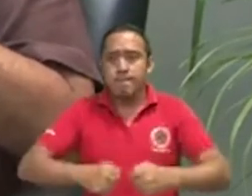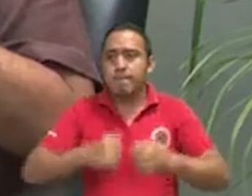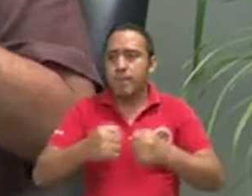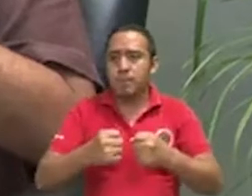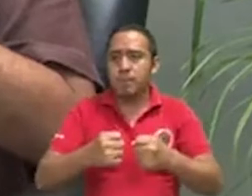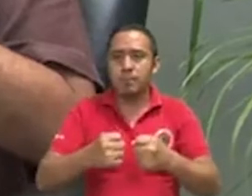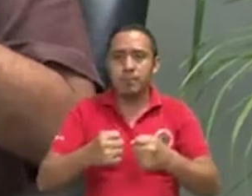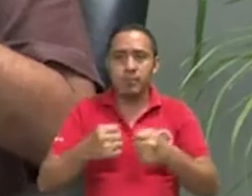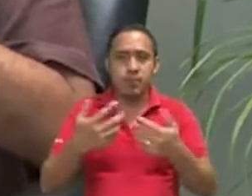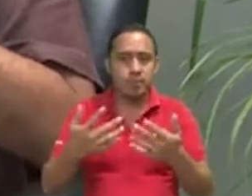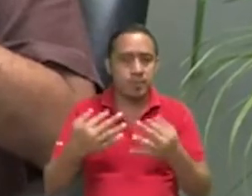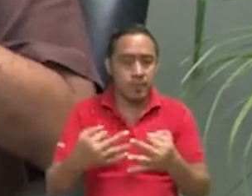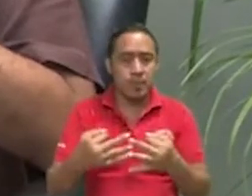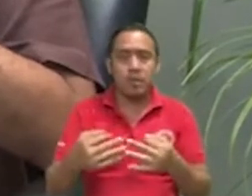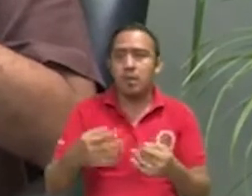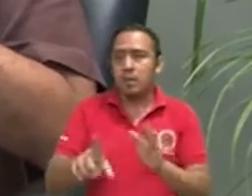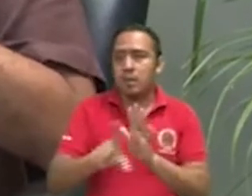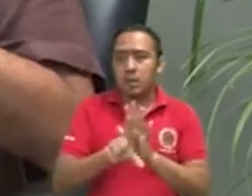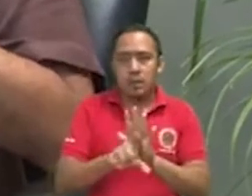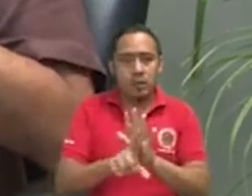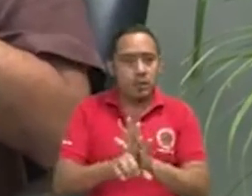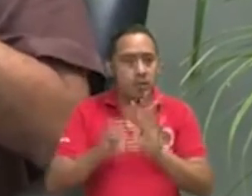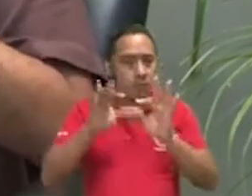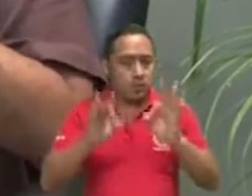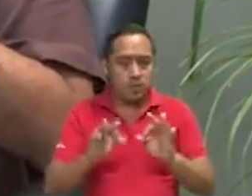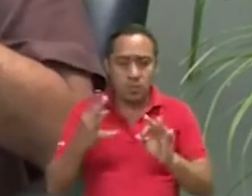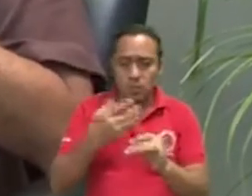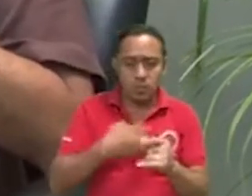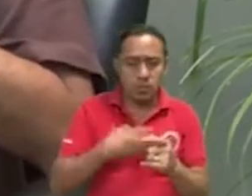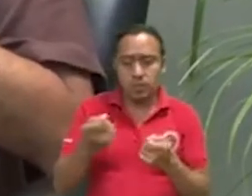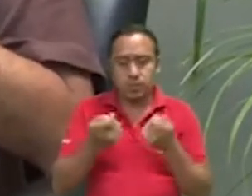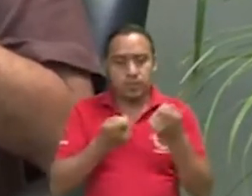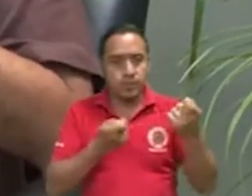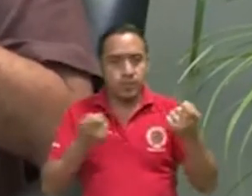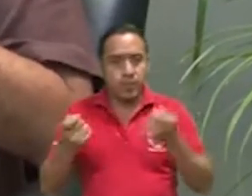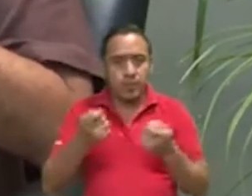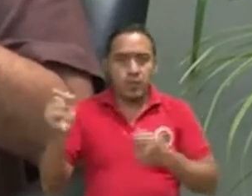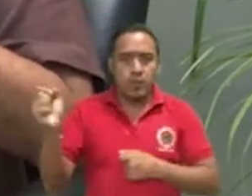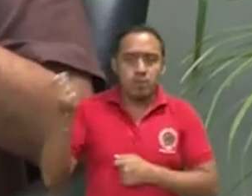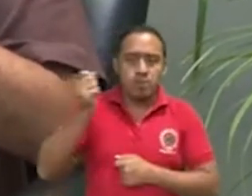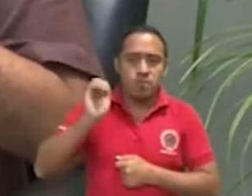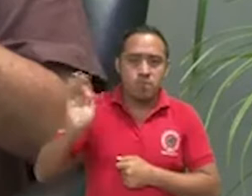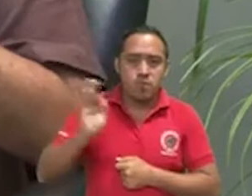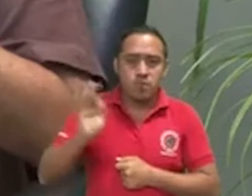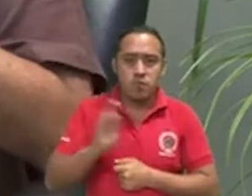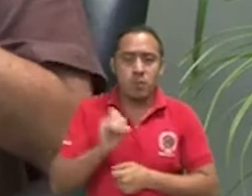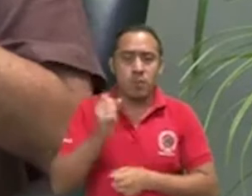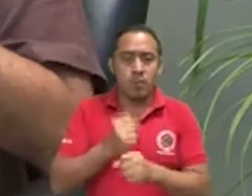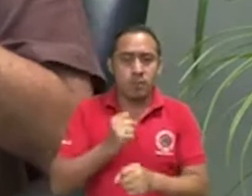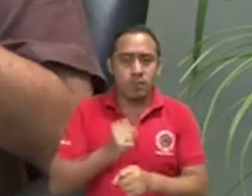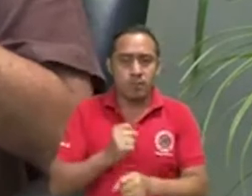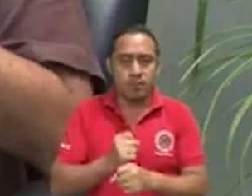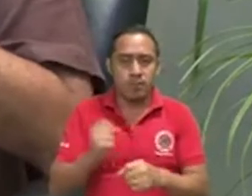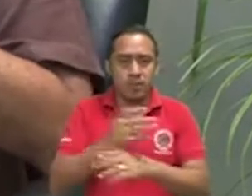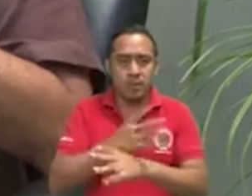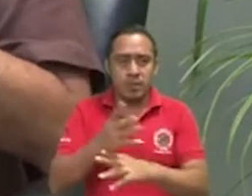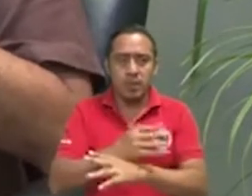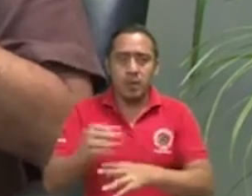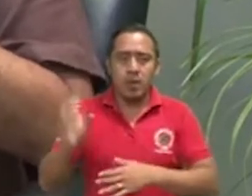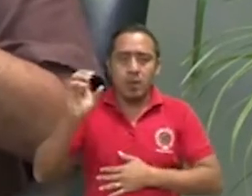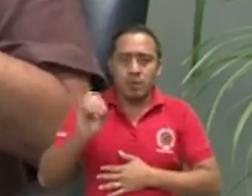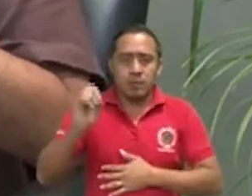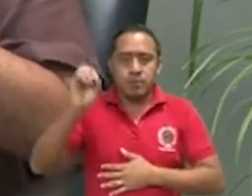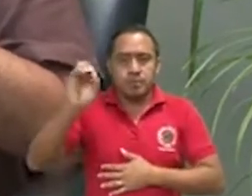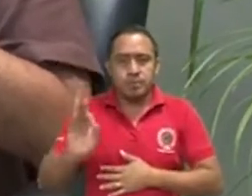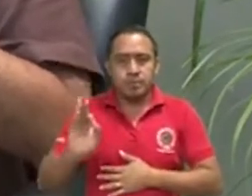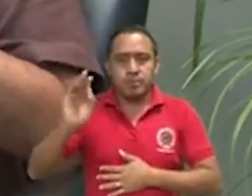marco legislativo, el marco regulatorio, la parte administrativa y funcionamiento de las asociaciones civiles sin fines